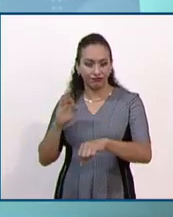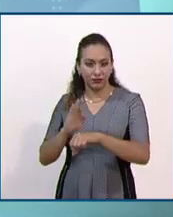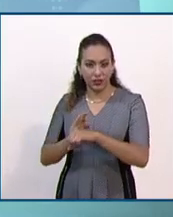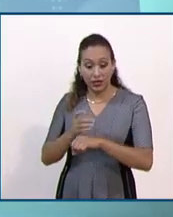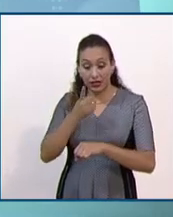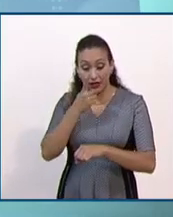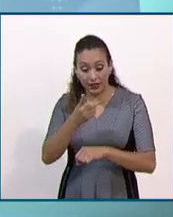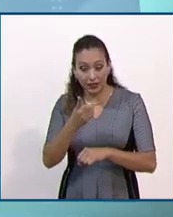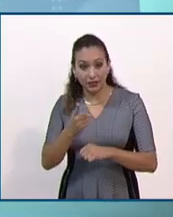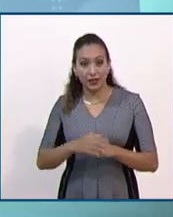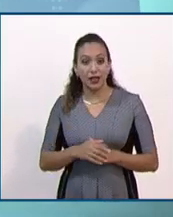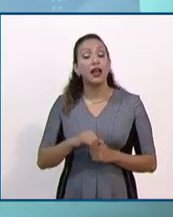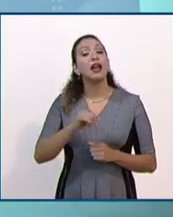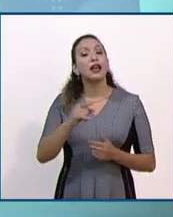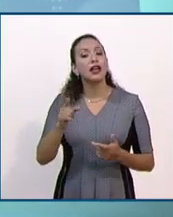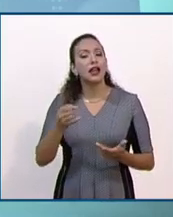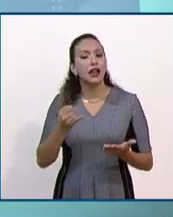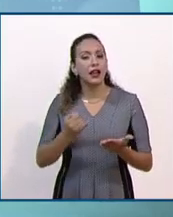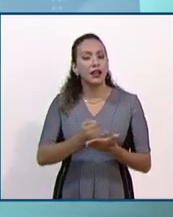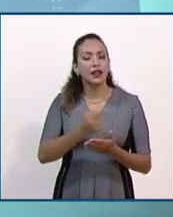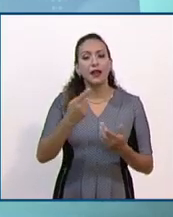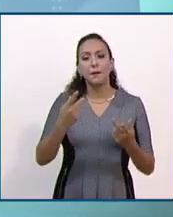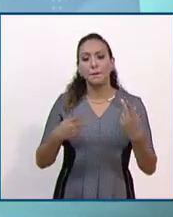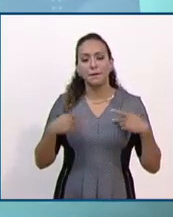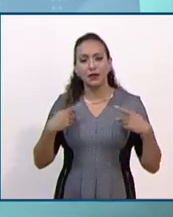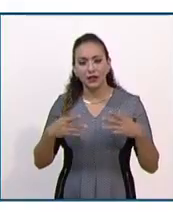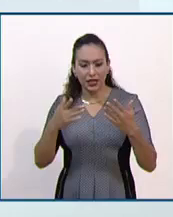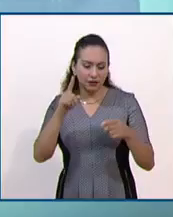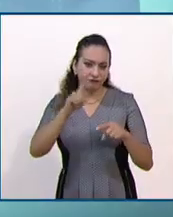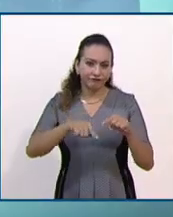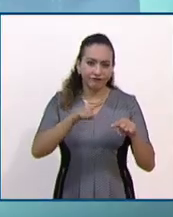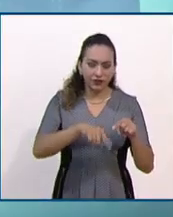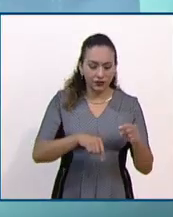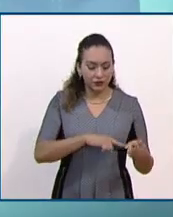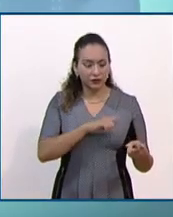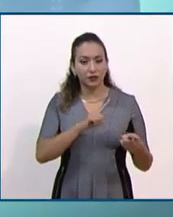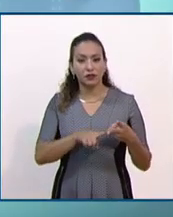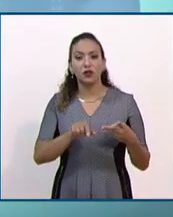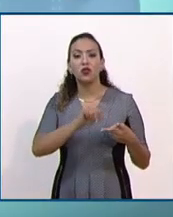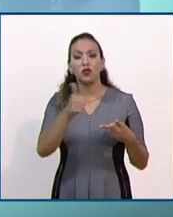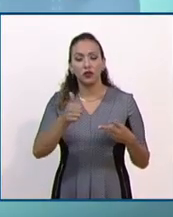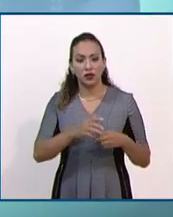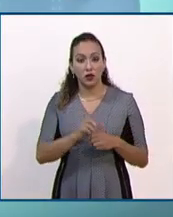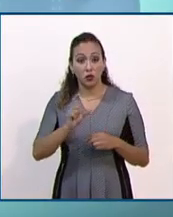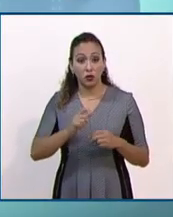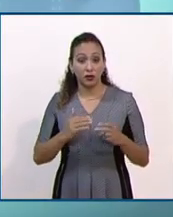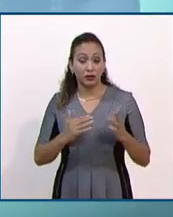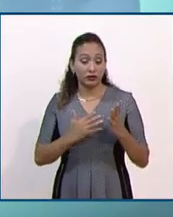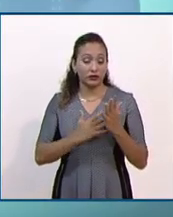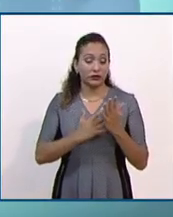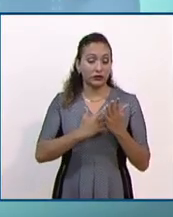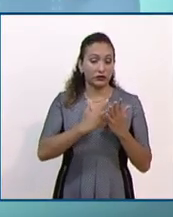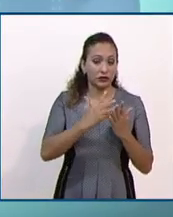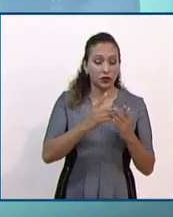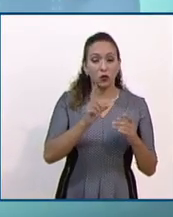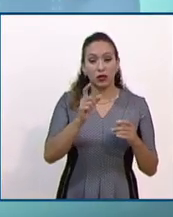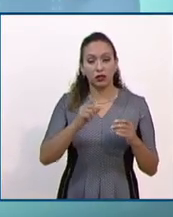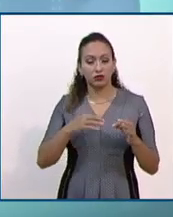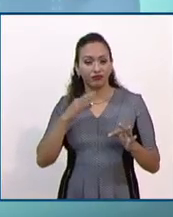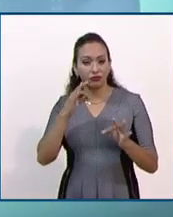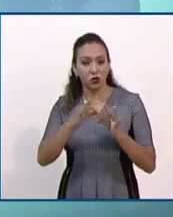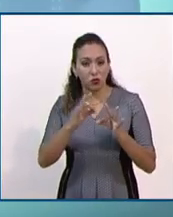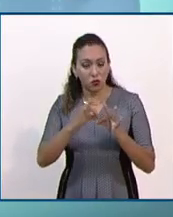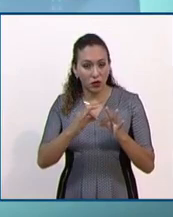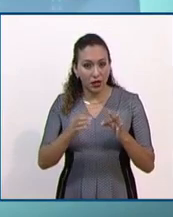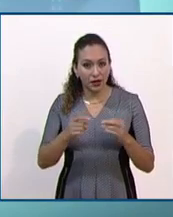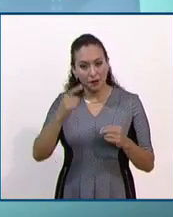declara cumplida la resolución de la denuncia de incumplimiento. Una más sobre incidente por exceso o defecto en el cumplimiento de la